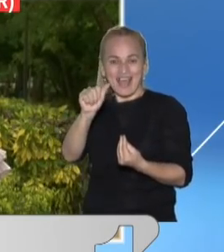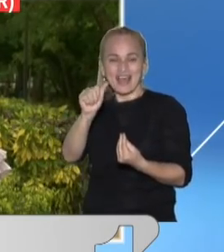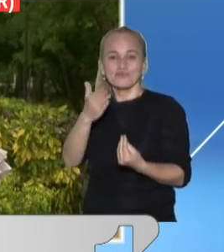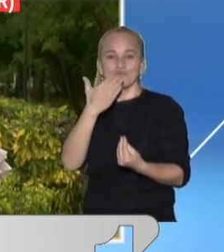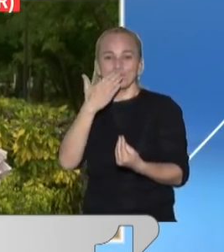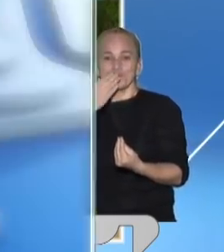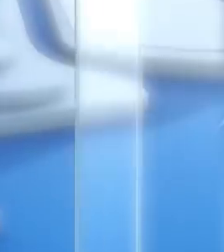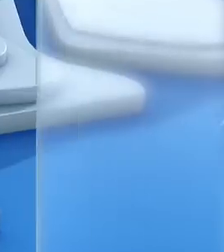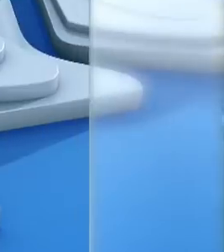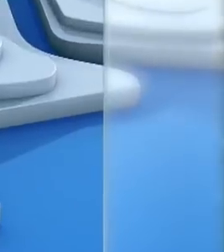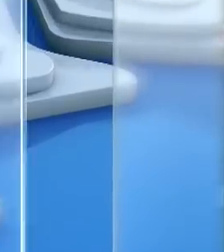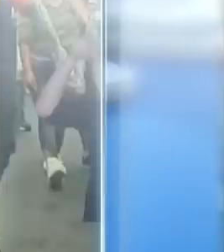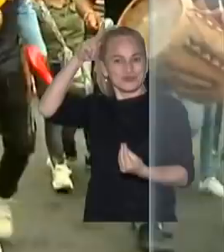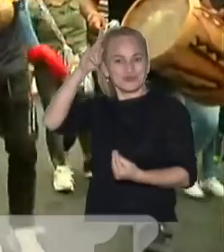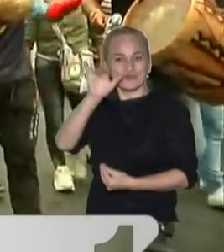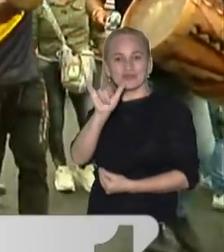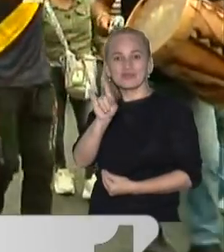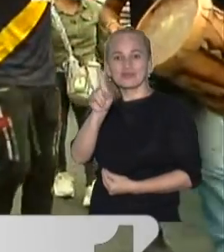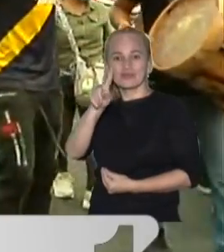Yusi.